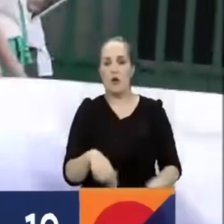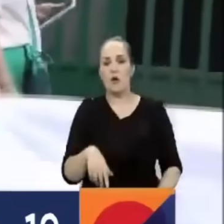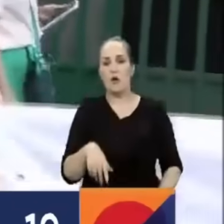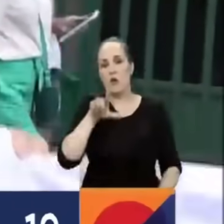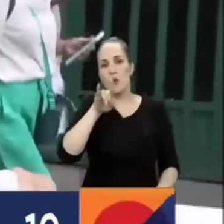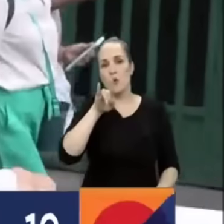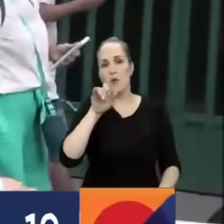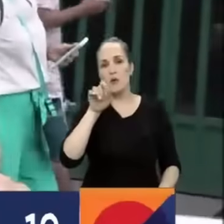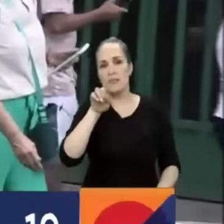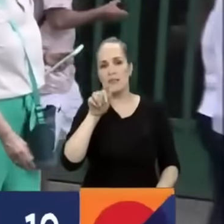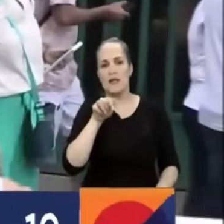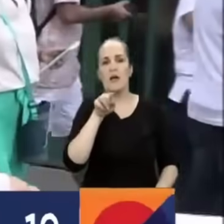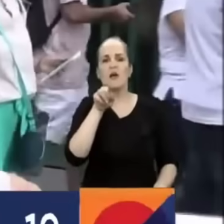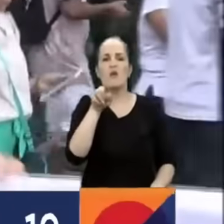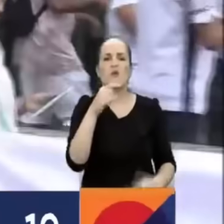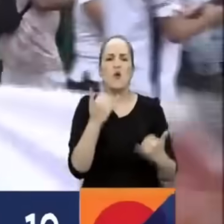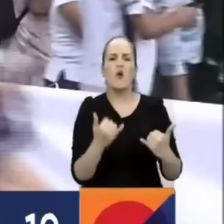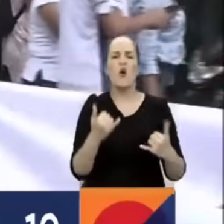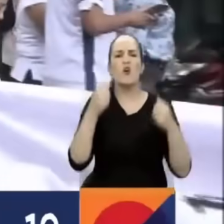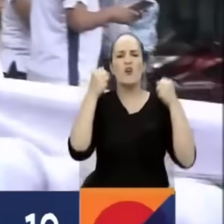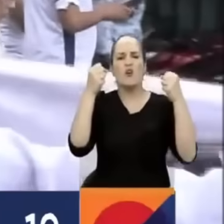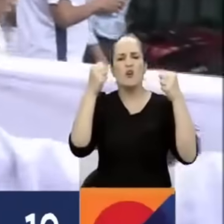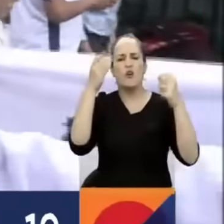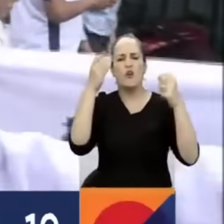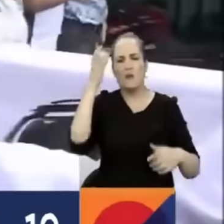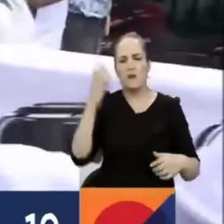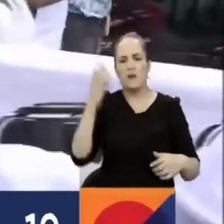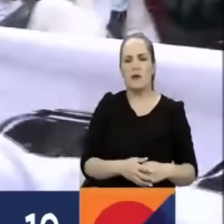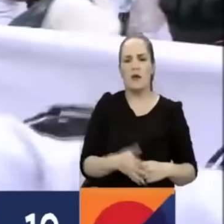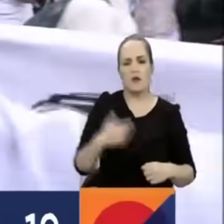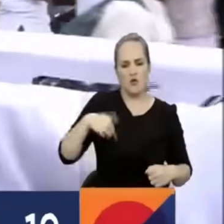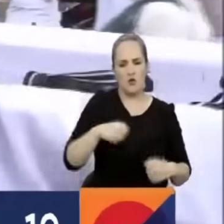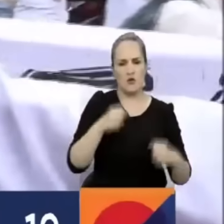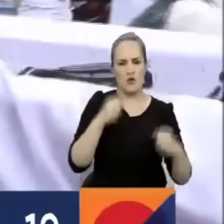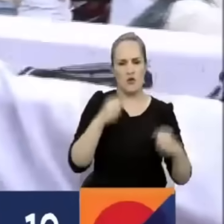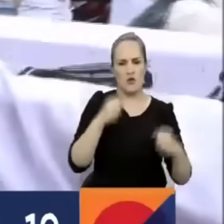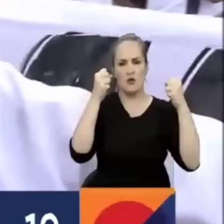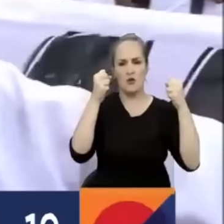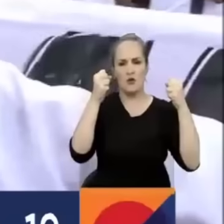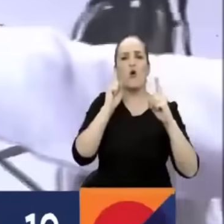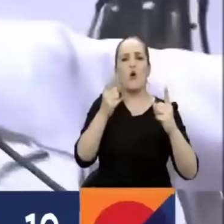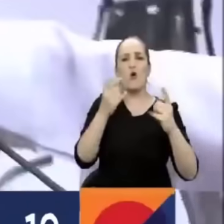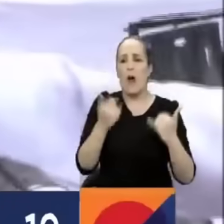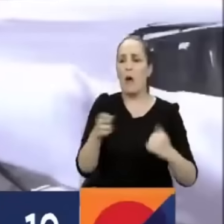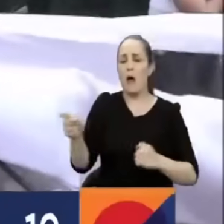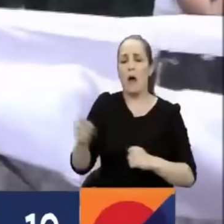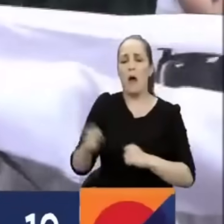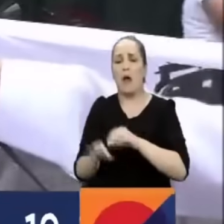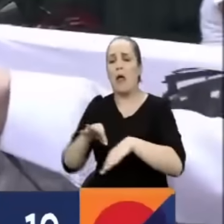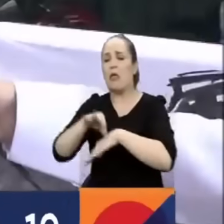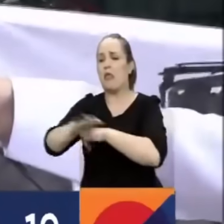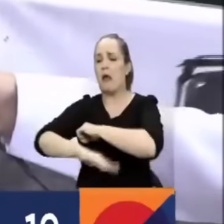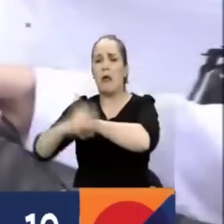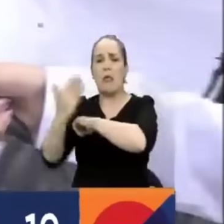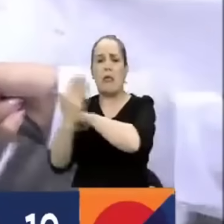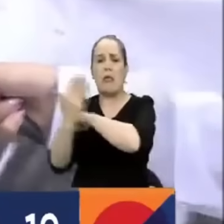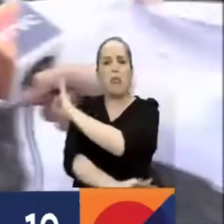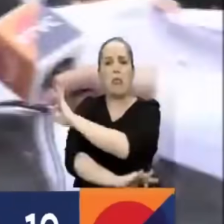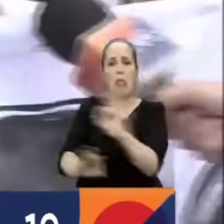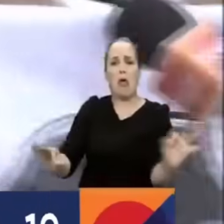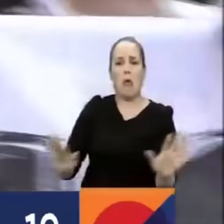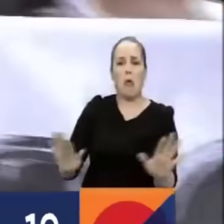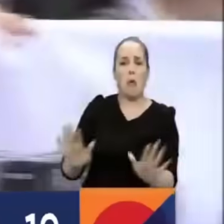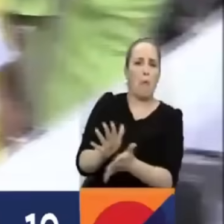Emma. Luisa, ¿hoy por qué usted está marchando? Estamos marchando por la impunidad, por la desgracia de tener